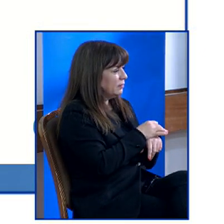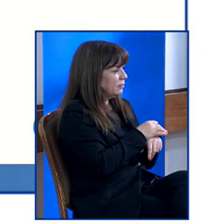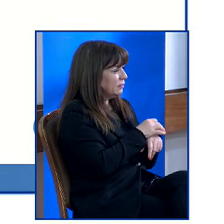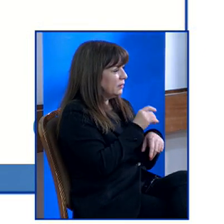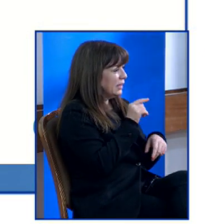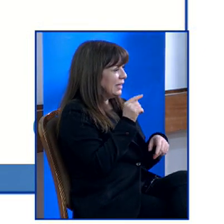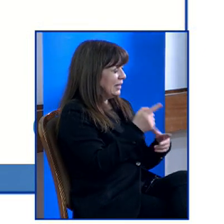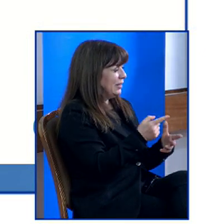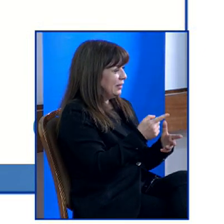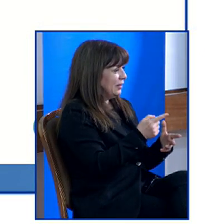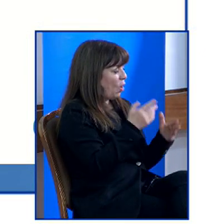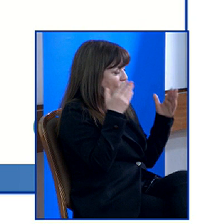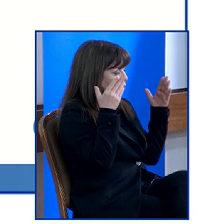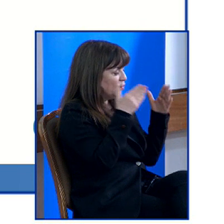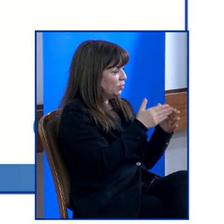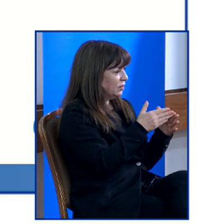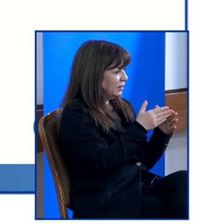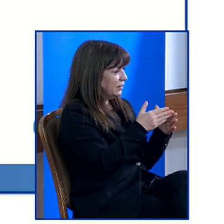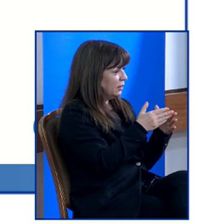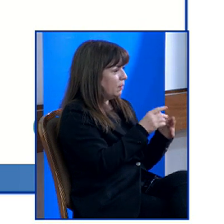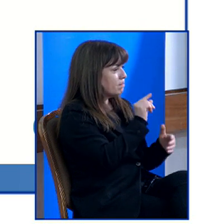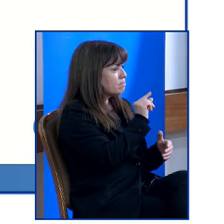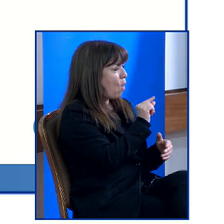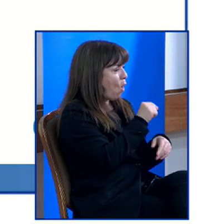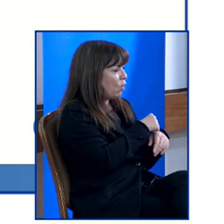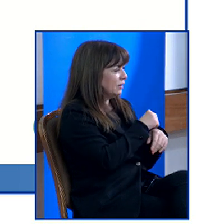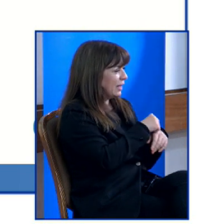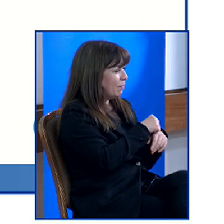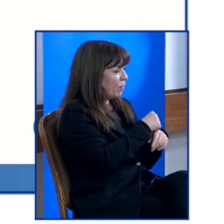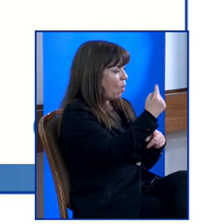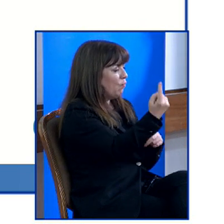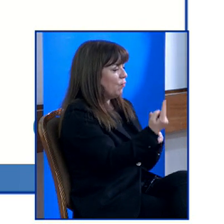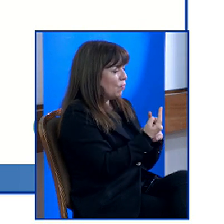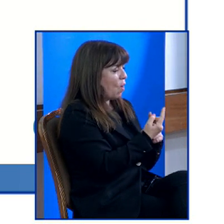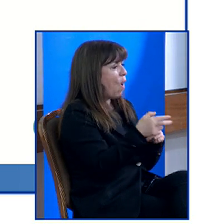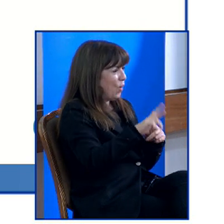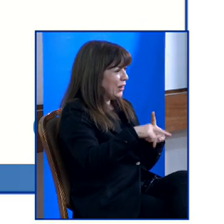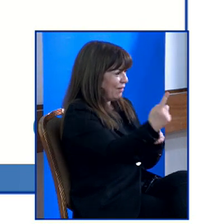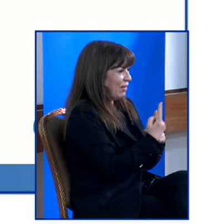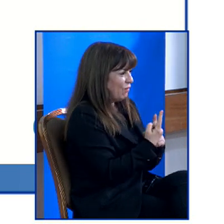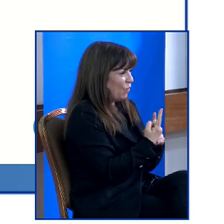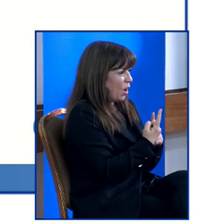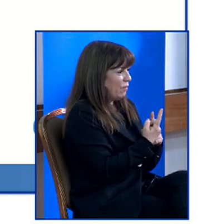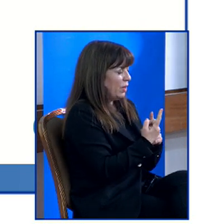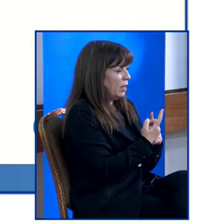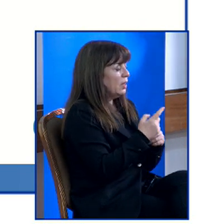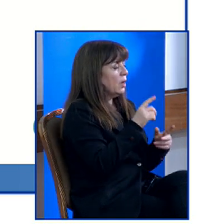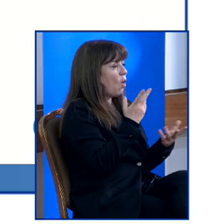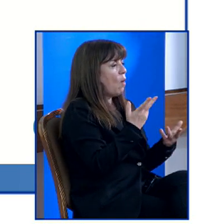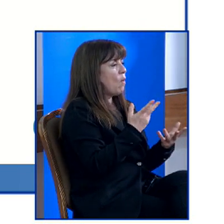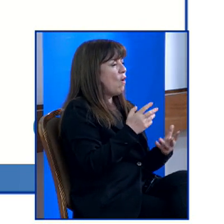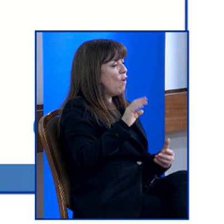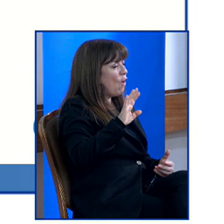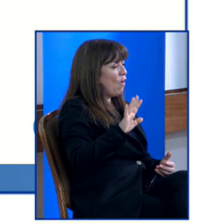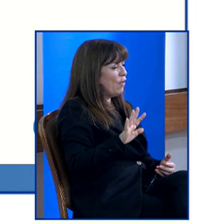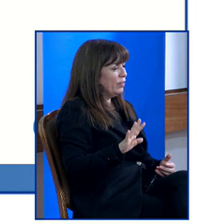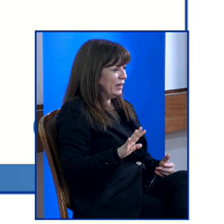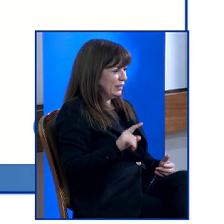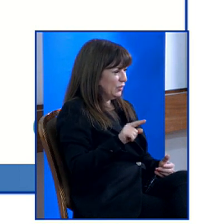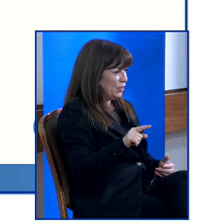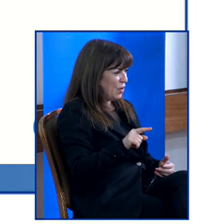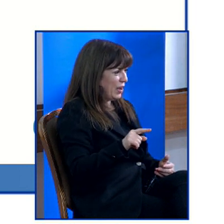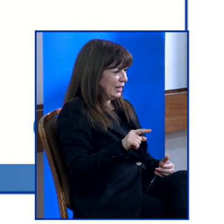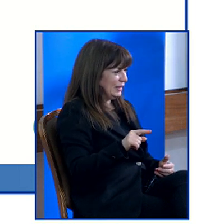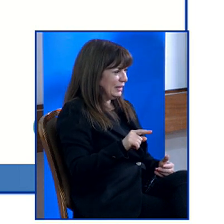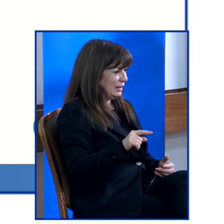Están más concentrados en poco tiempo. Algunas condiciones requieren varias visitas